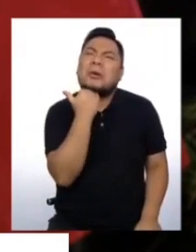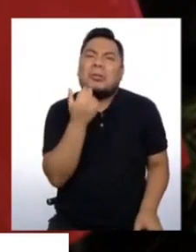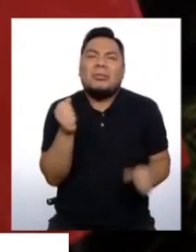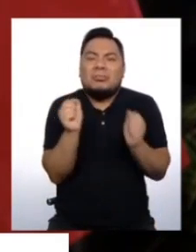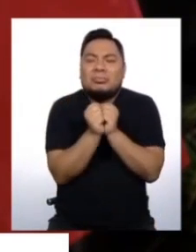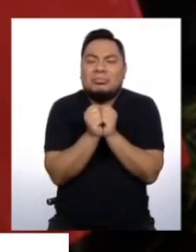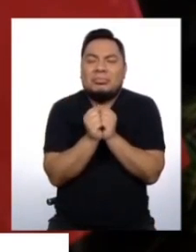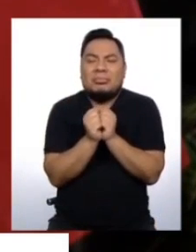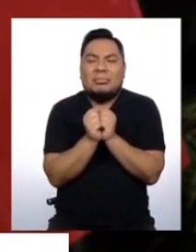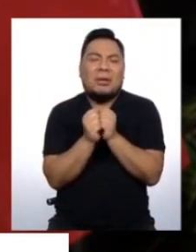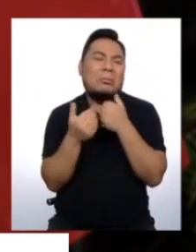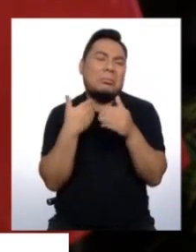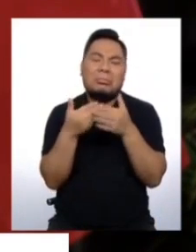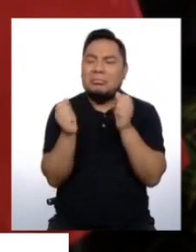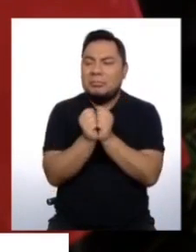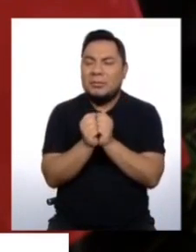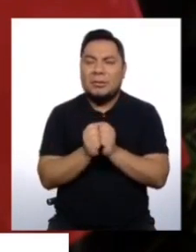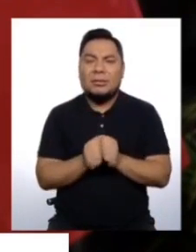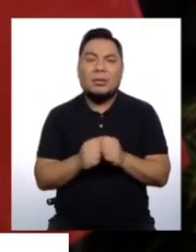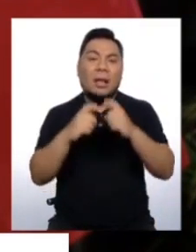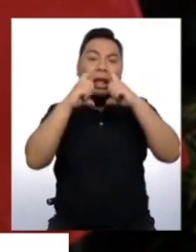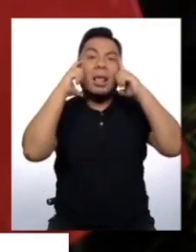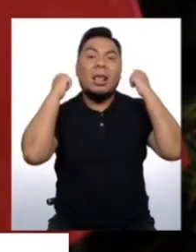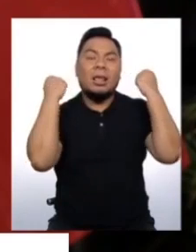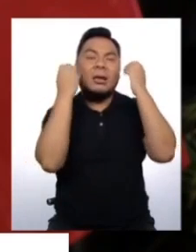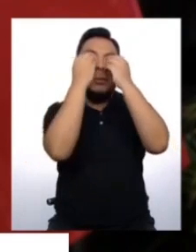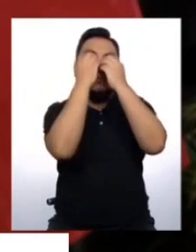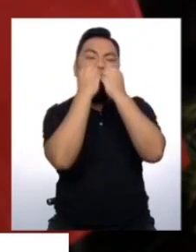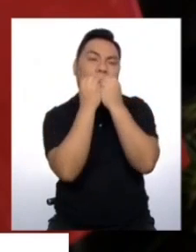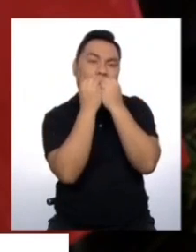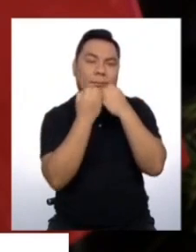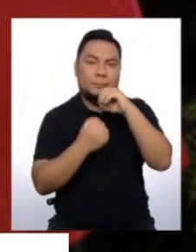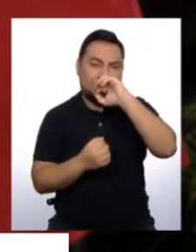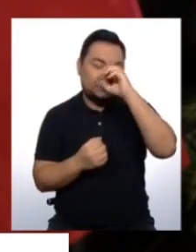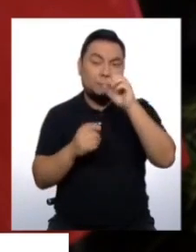de la mascarilla, el distanciamiento